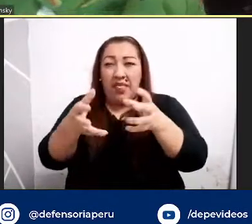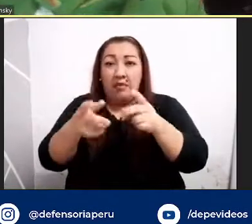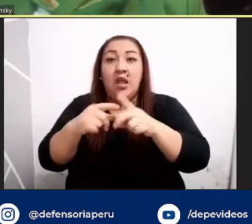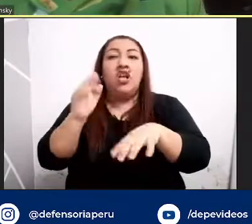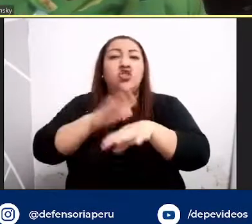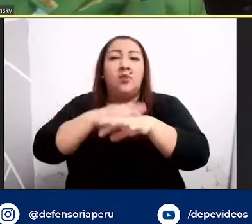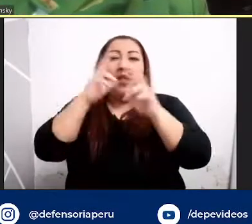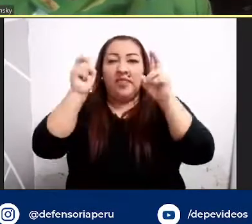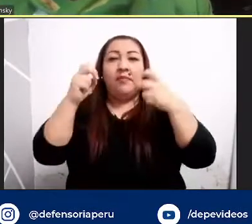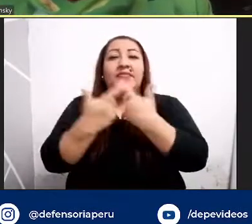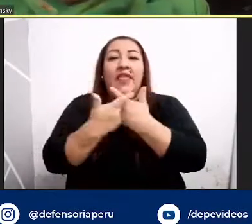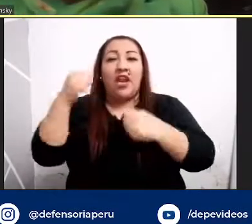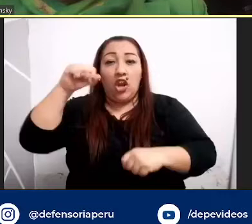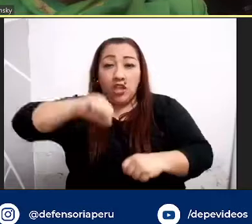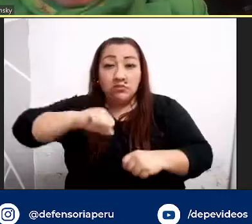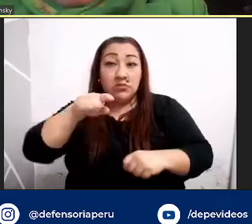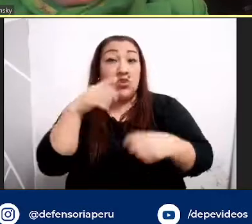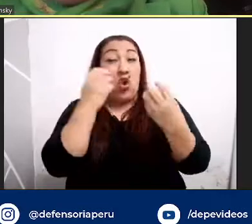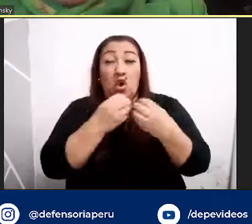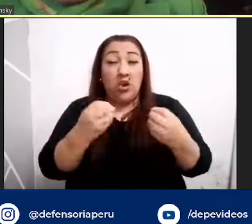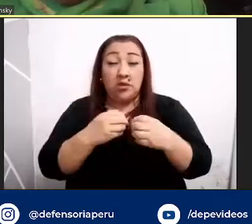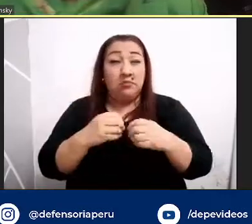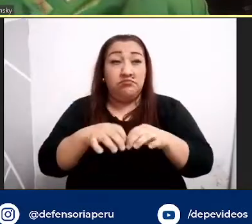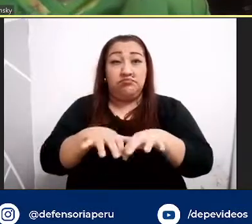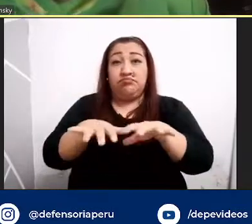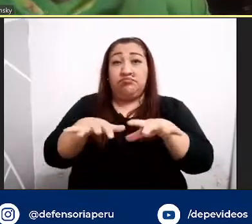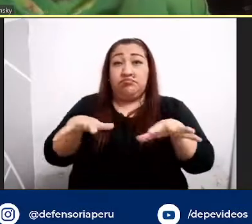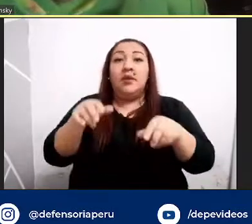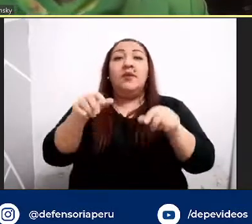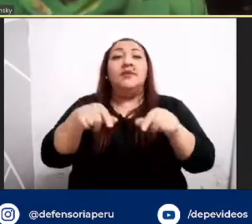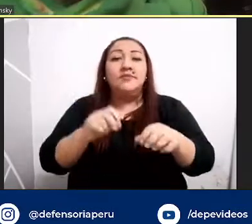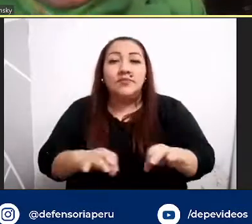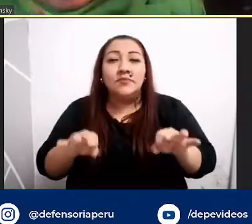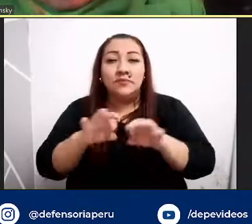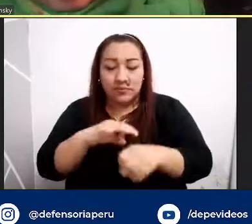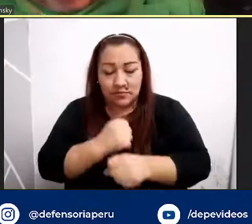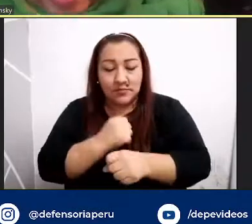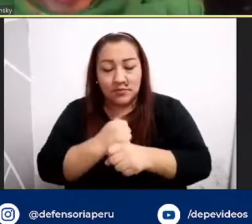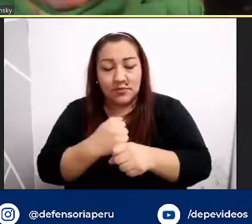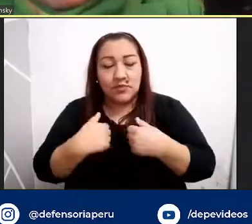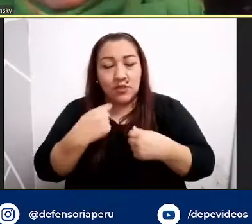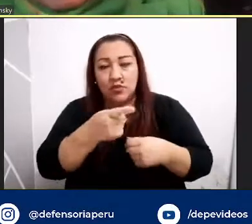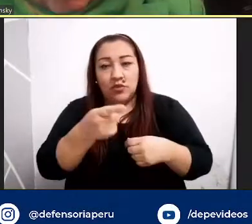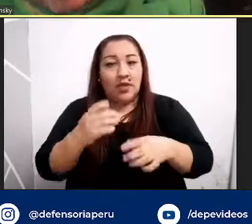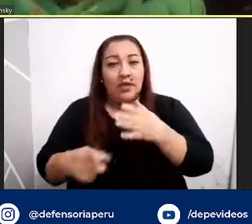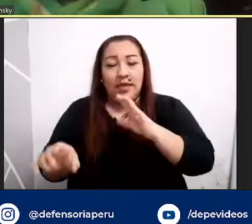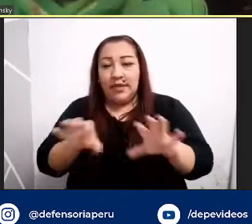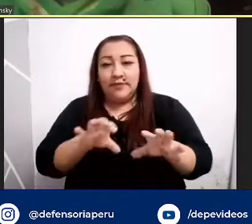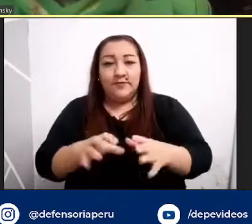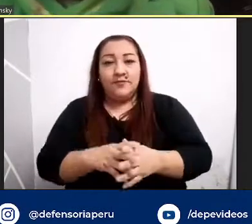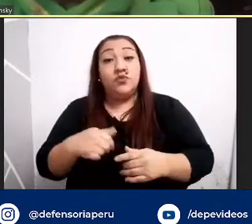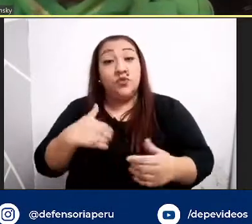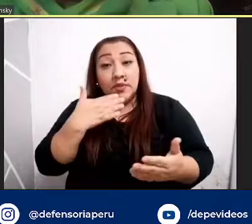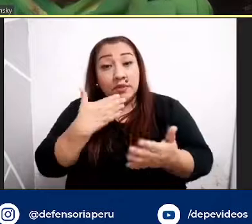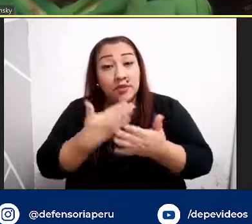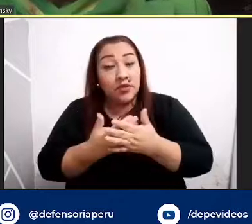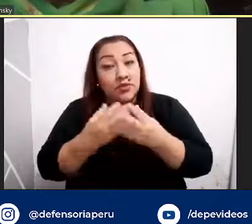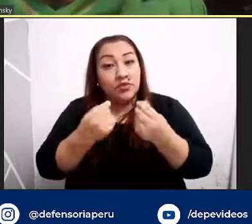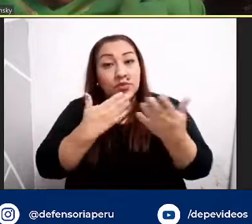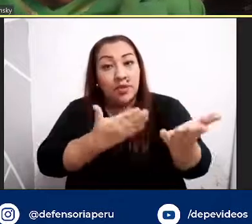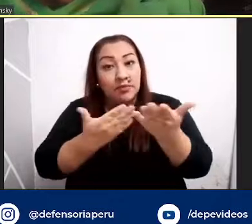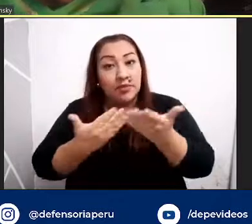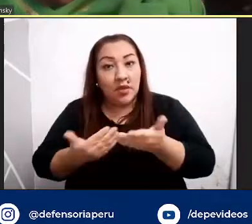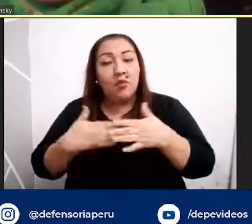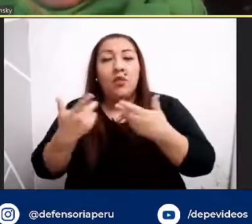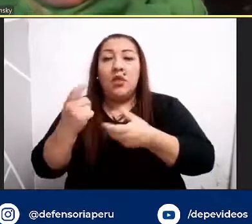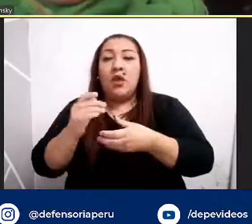Entonces, creo que eso es parte del trabajo que tienen ustedes que hacer. Agradezco mucho la invitación y haber